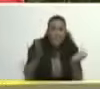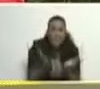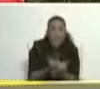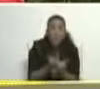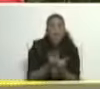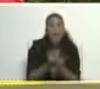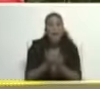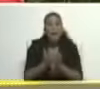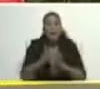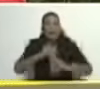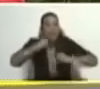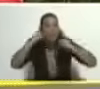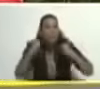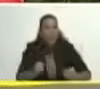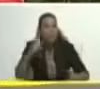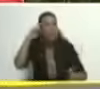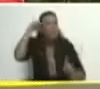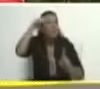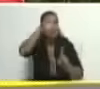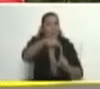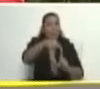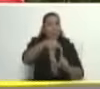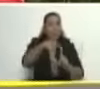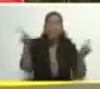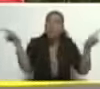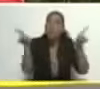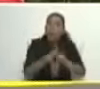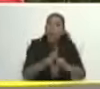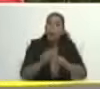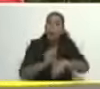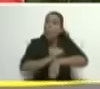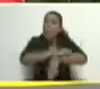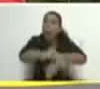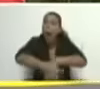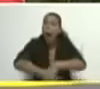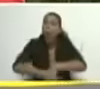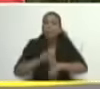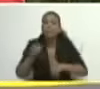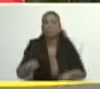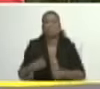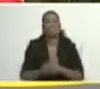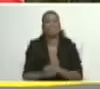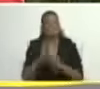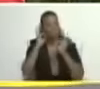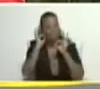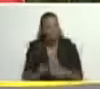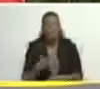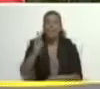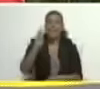que se enfoque y que sea tan práctica y pragmática como lo es el ALBA TCP.